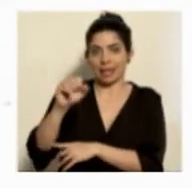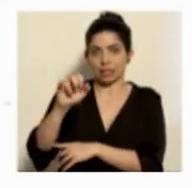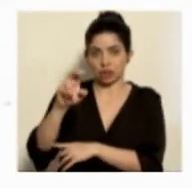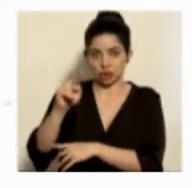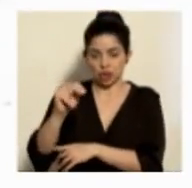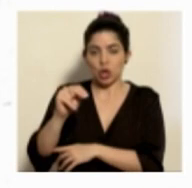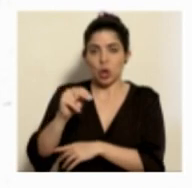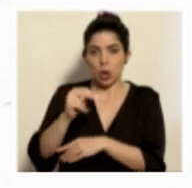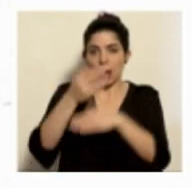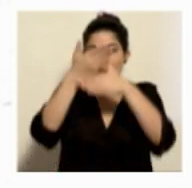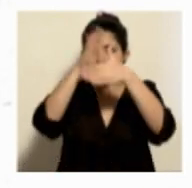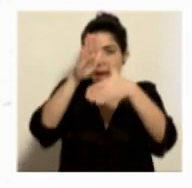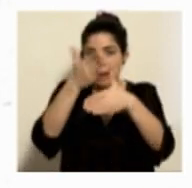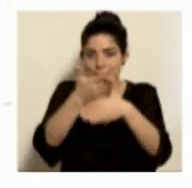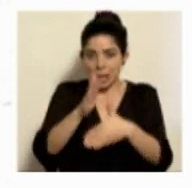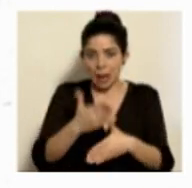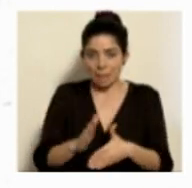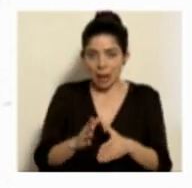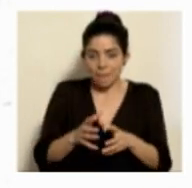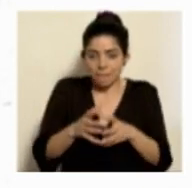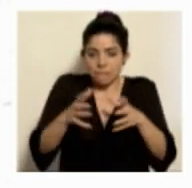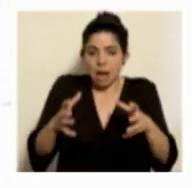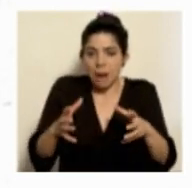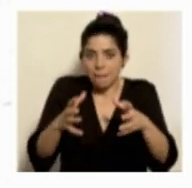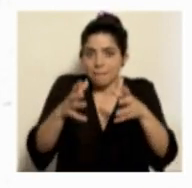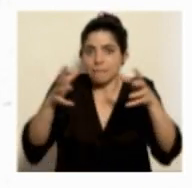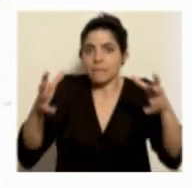abriendo diferentes capacidades